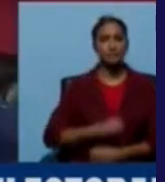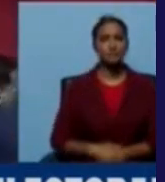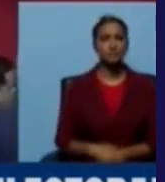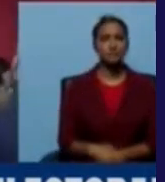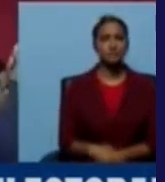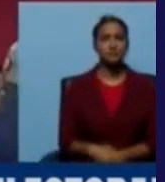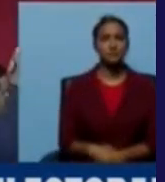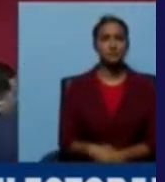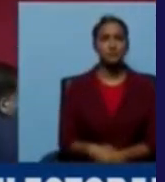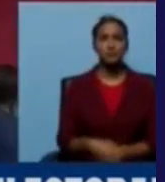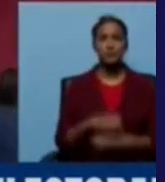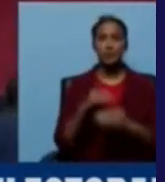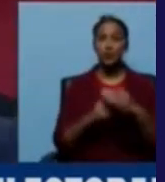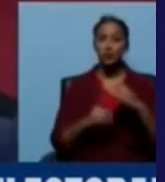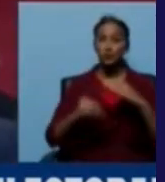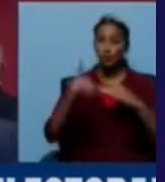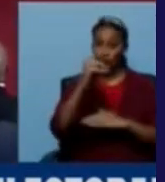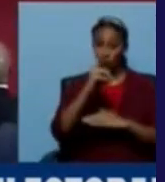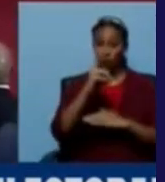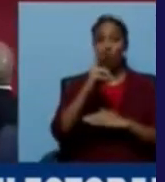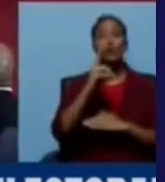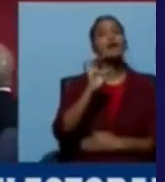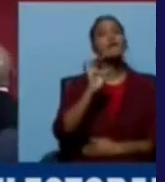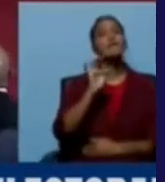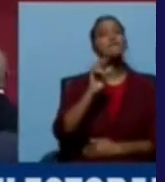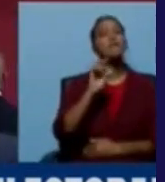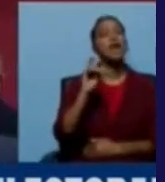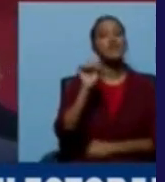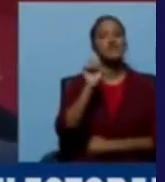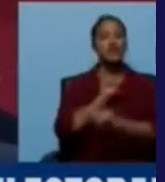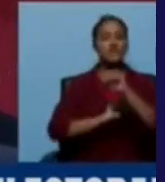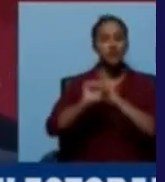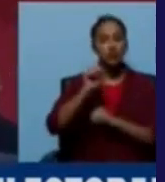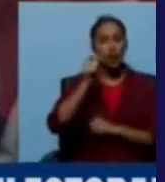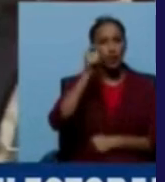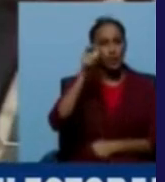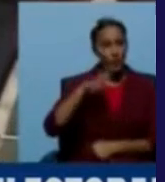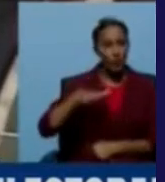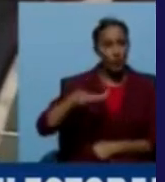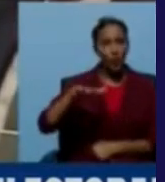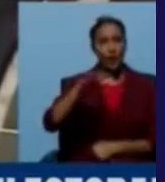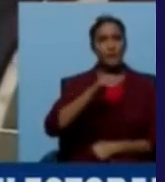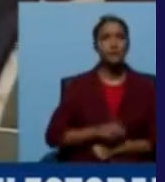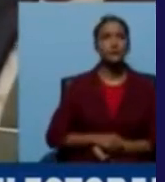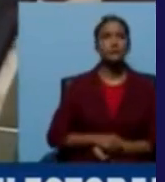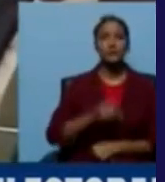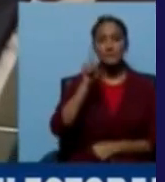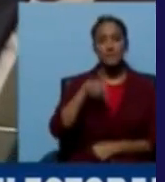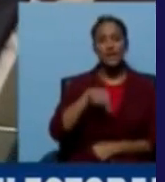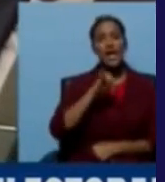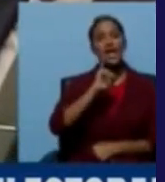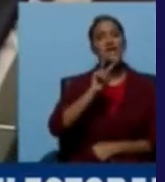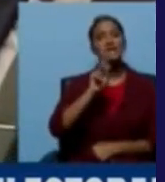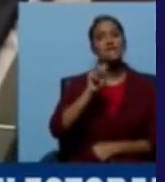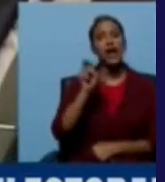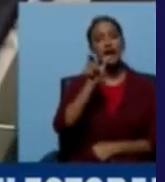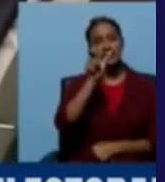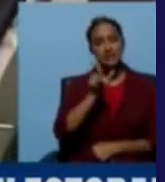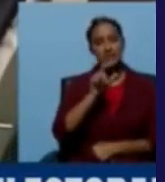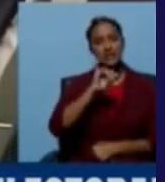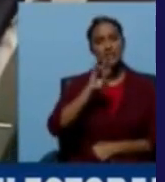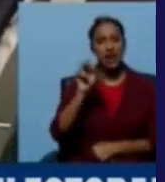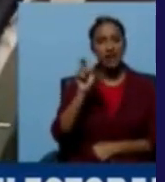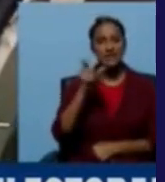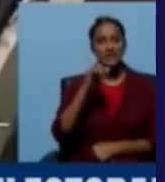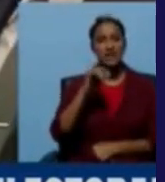país Mientras tanto el gobierno de maduro celebra esta ratificación como una victoria sobre las fuerzas opositoras que